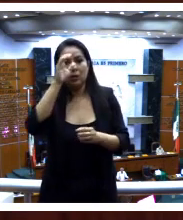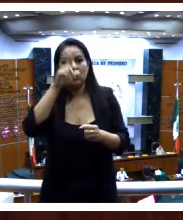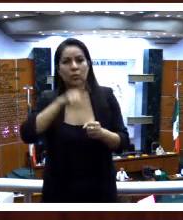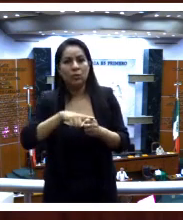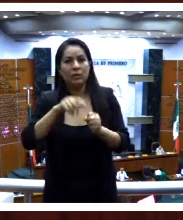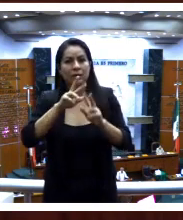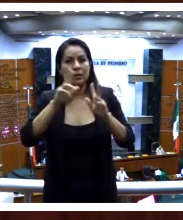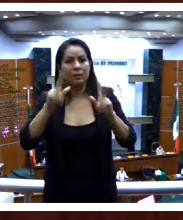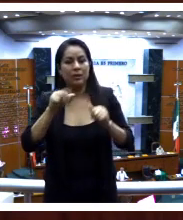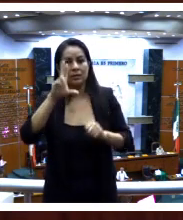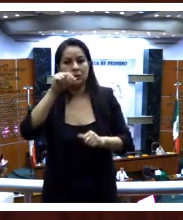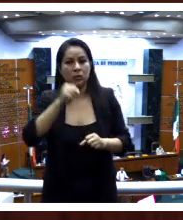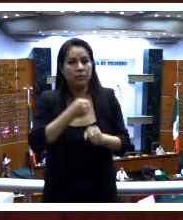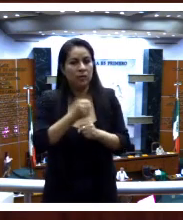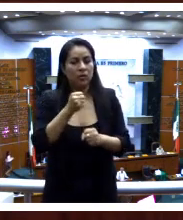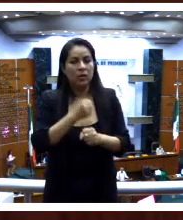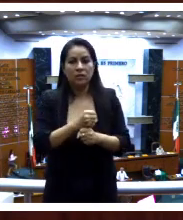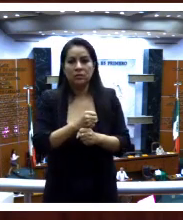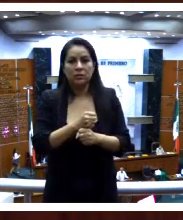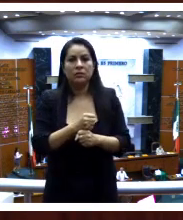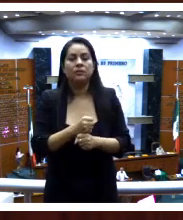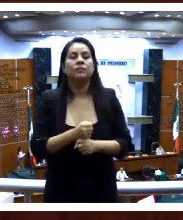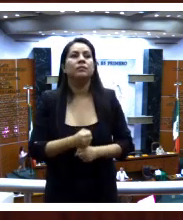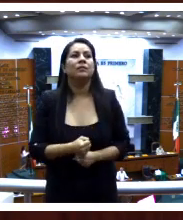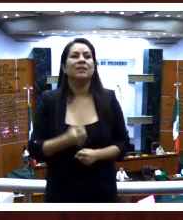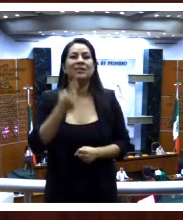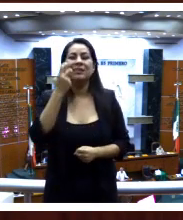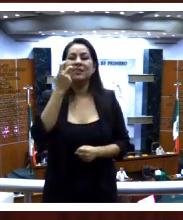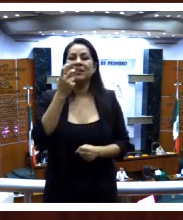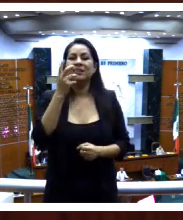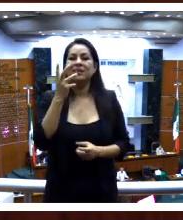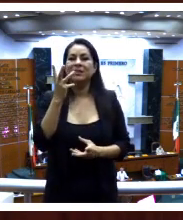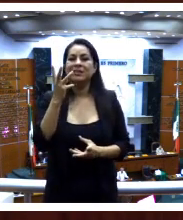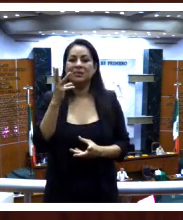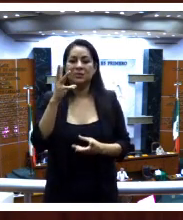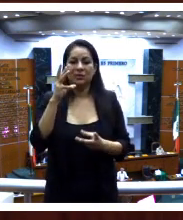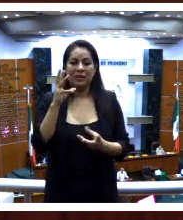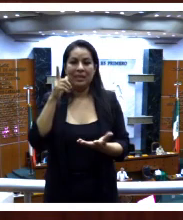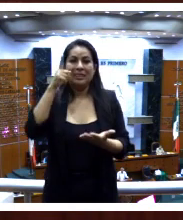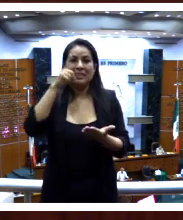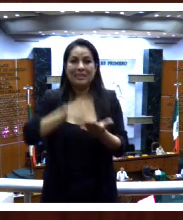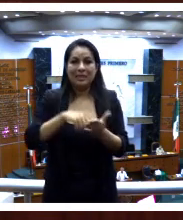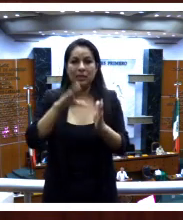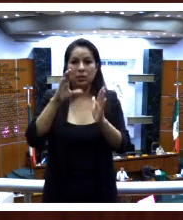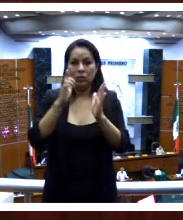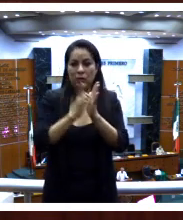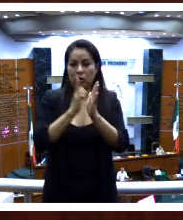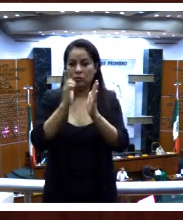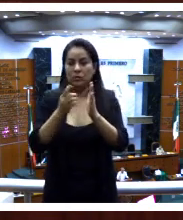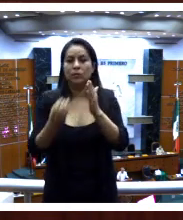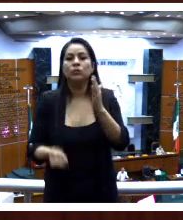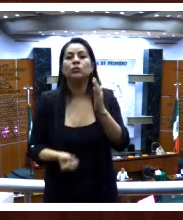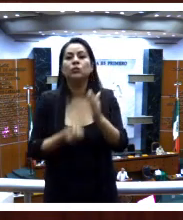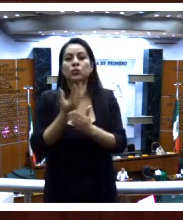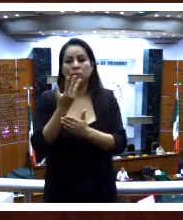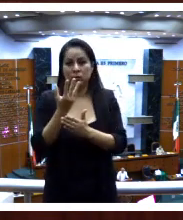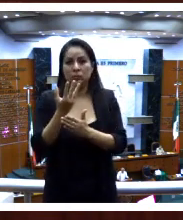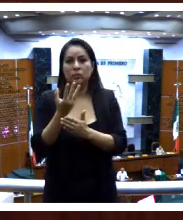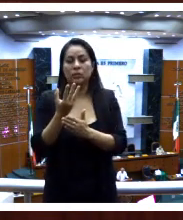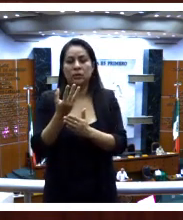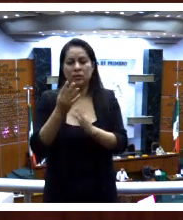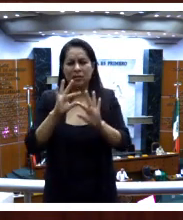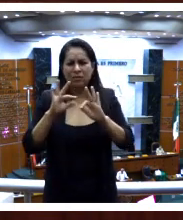no violencia, y esto está incluido en los nuevos libros de texto, de tal manera que